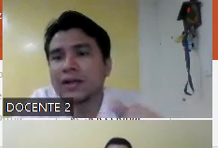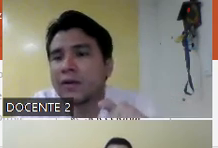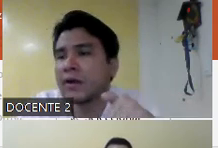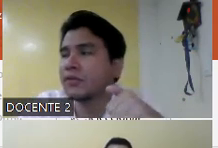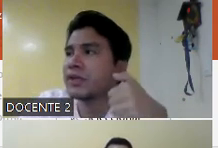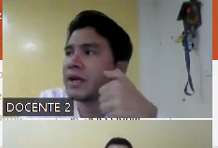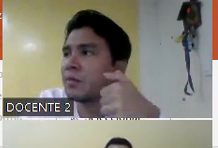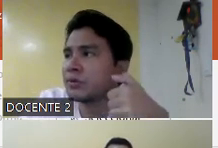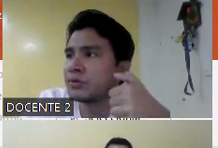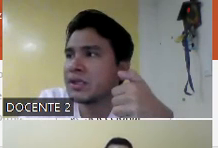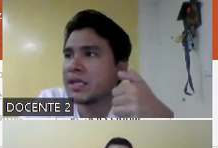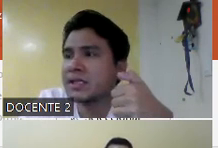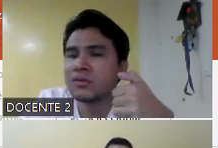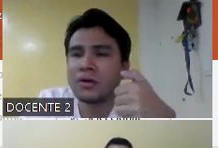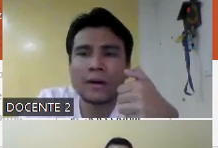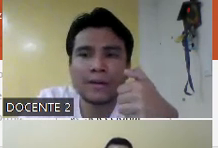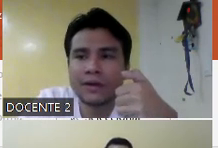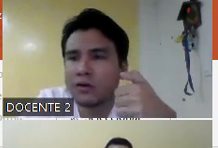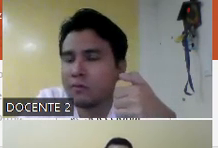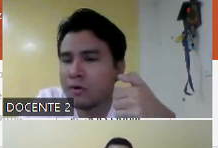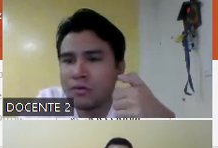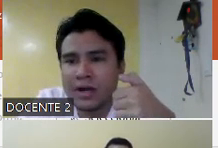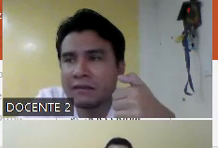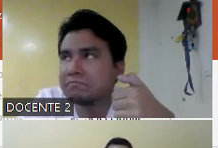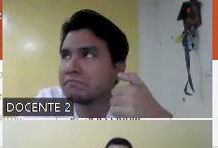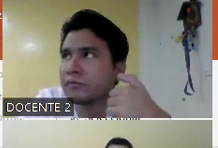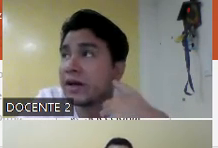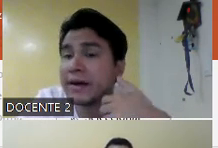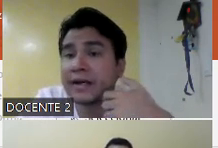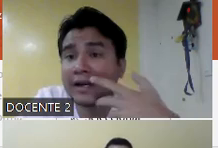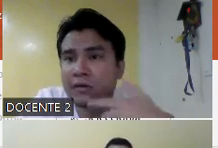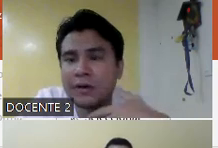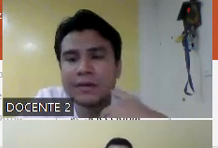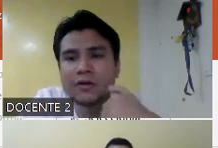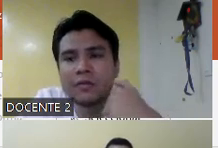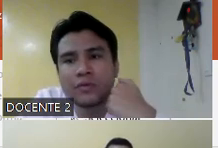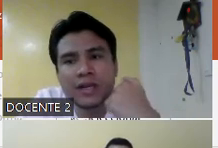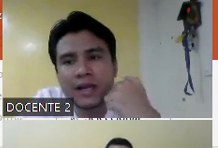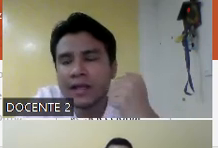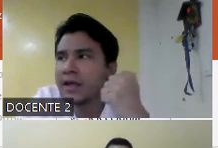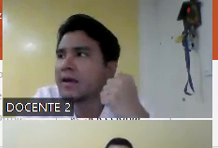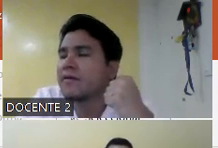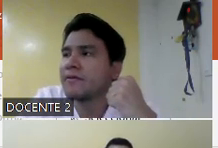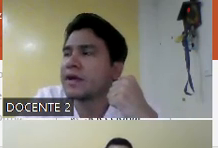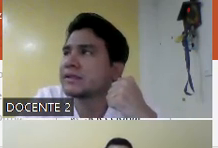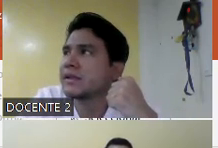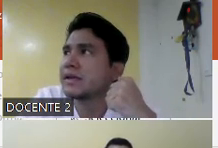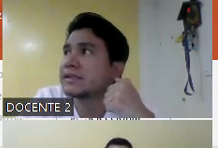Porque Jorge, cuando tenga oportunidades, no lo va a ver como una barrera, lo va a ver como una